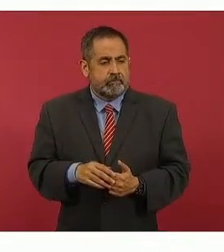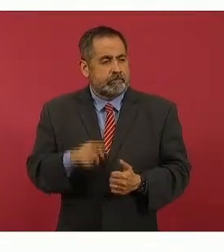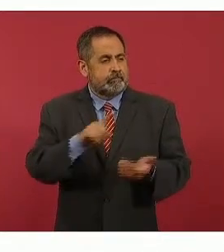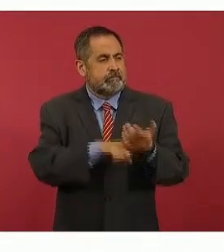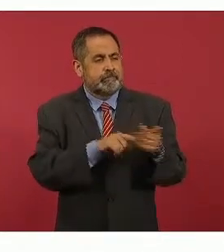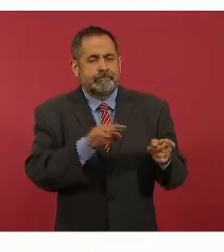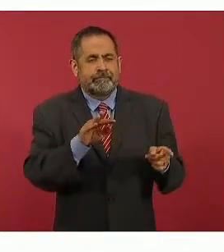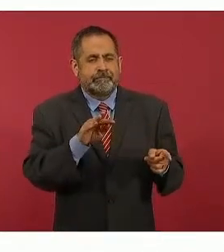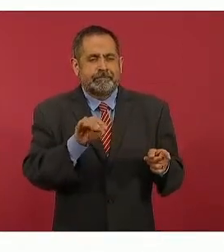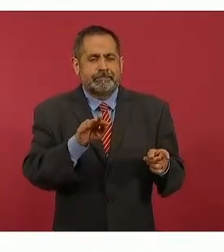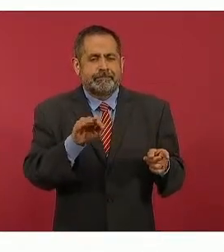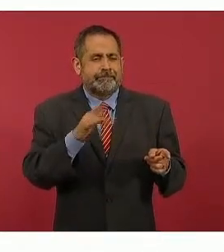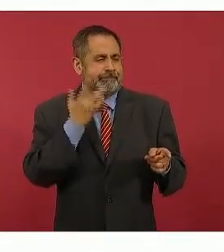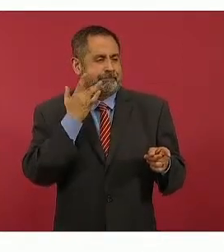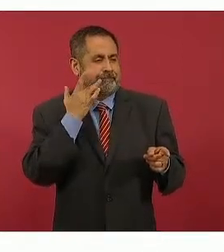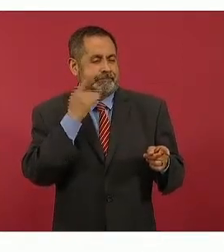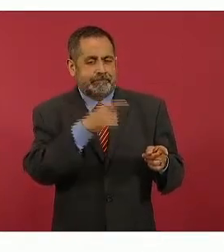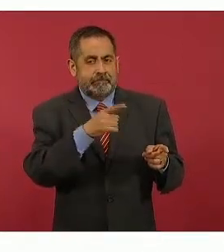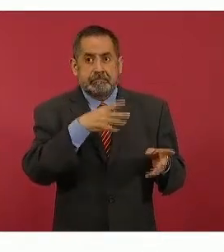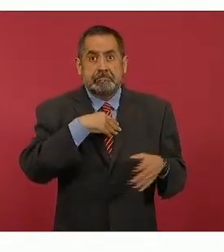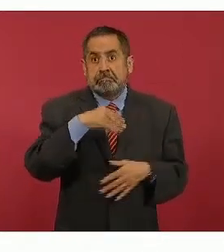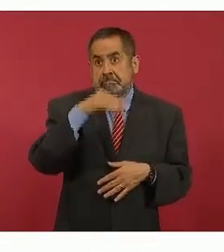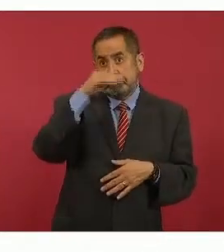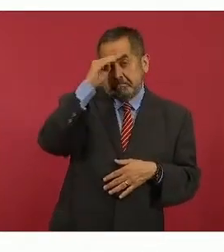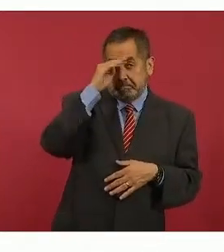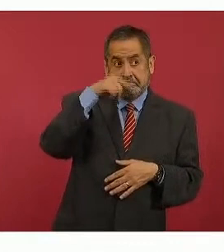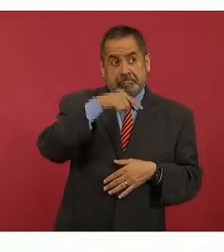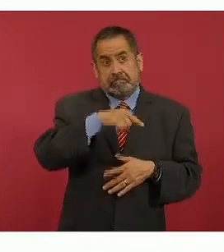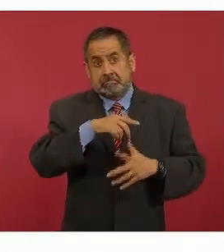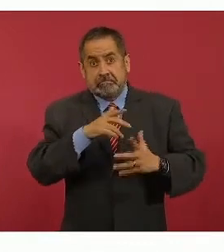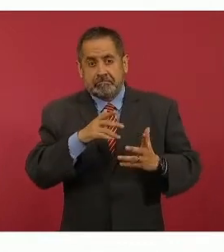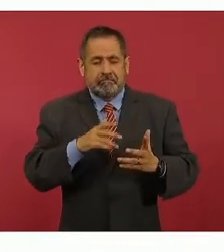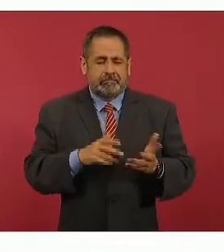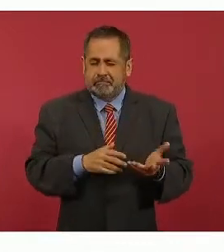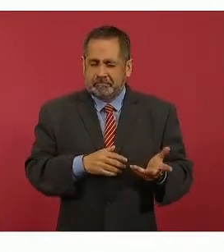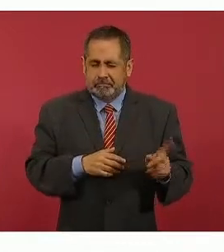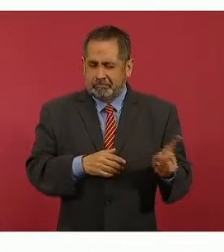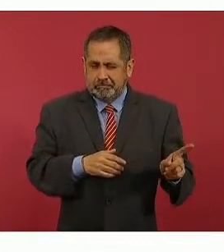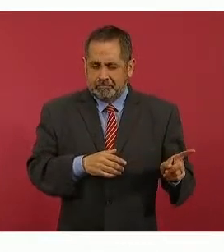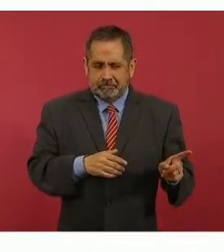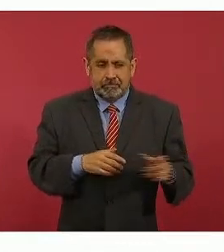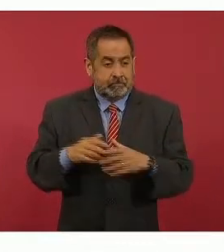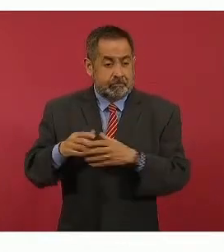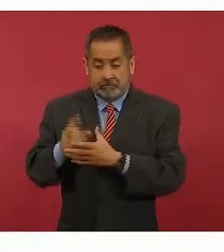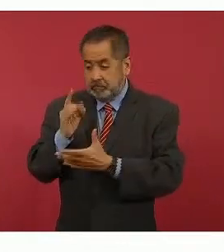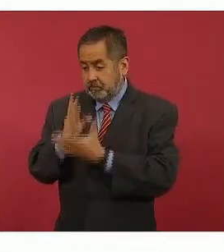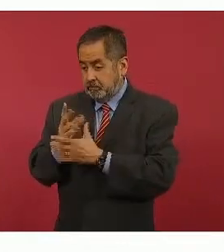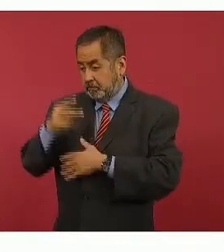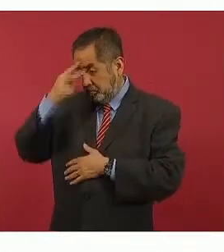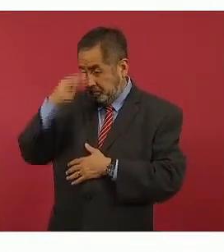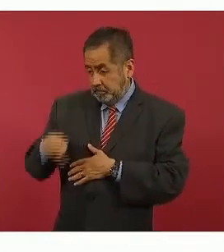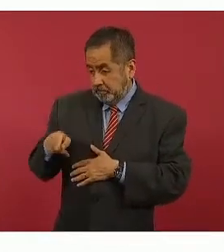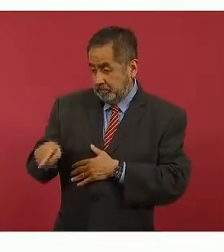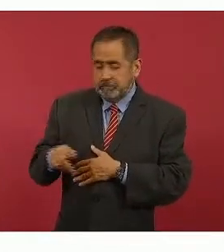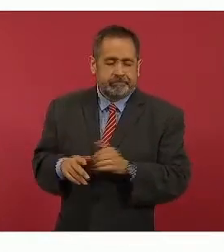fifís, no piensen que es un asunto nada más nuestro.